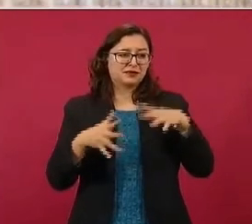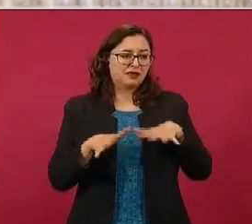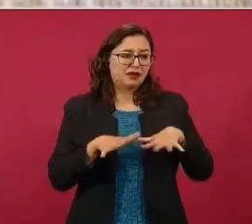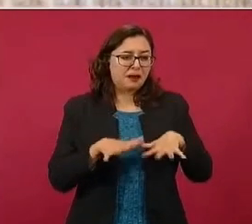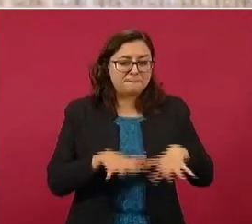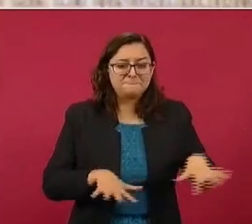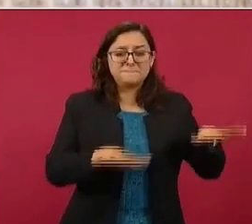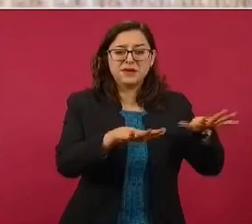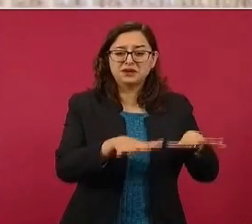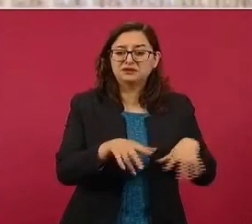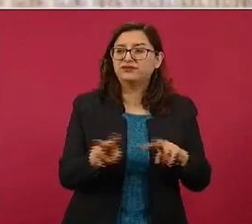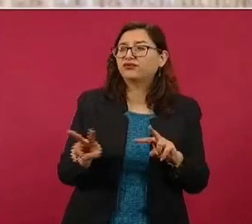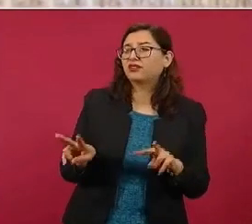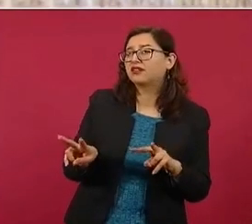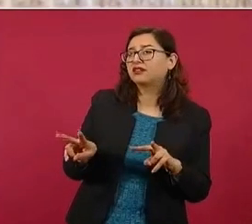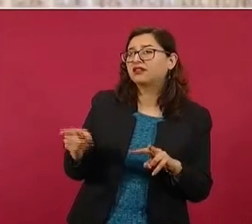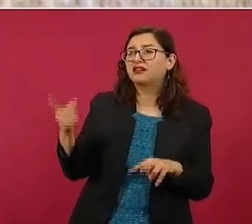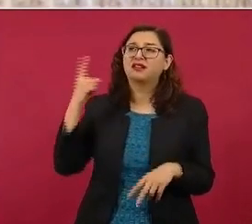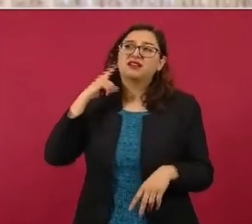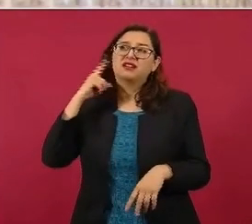cree.